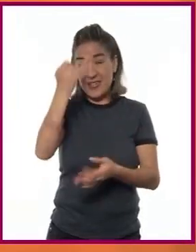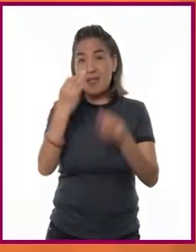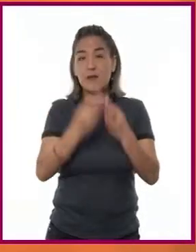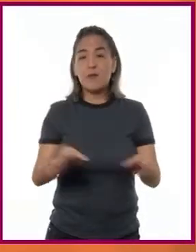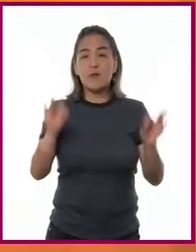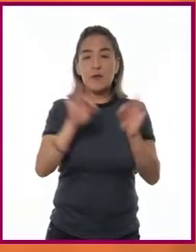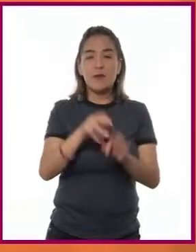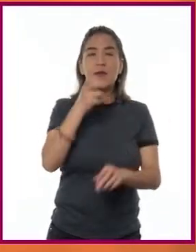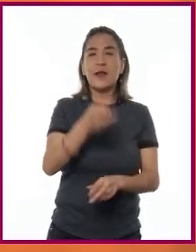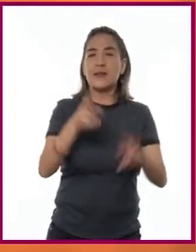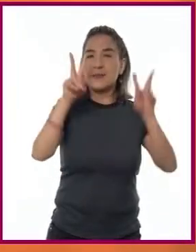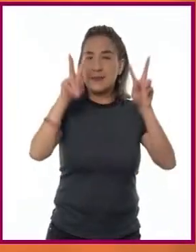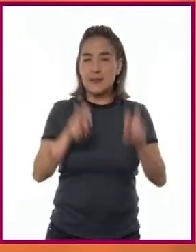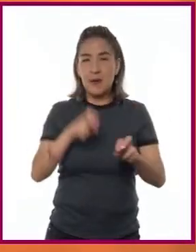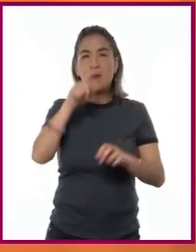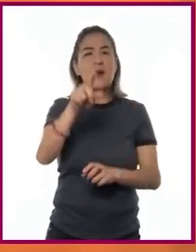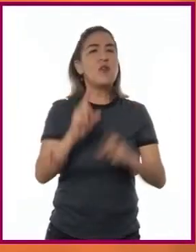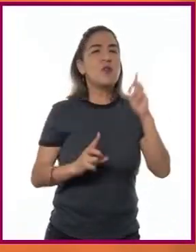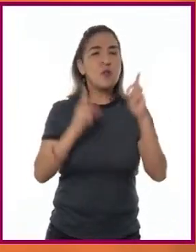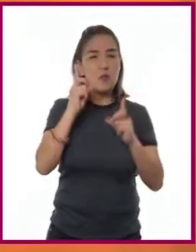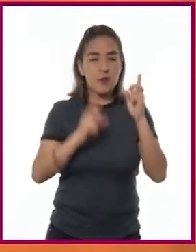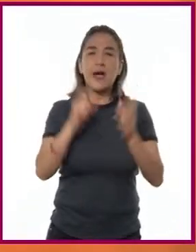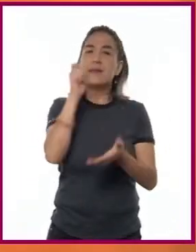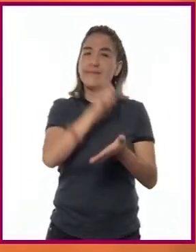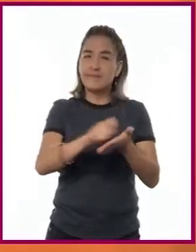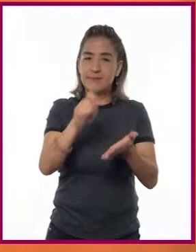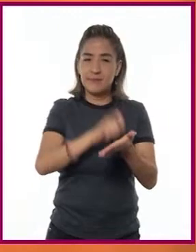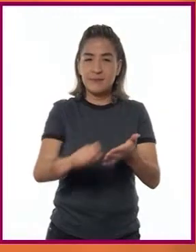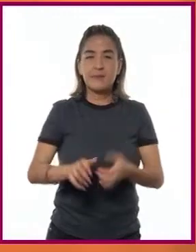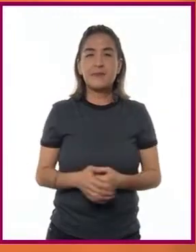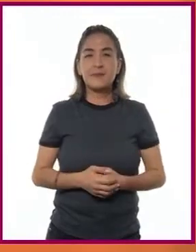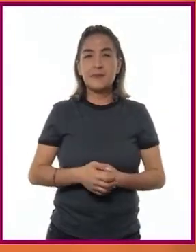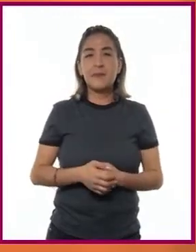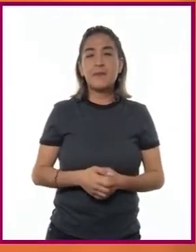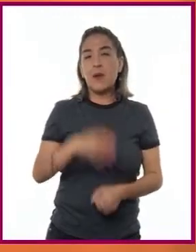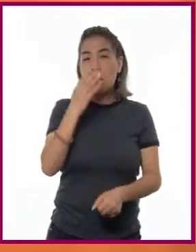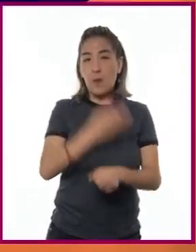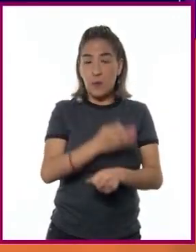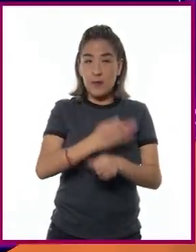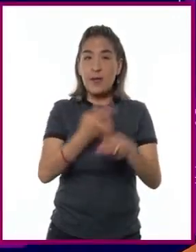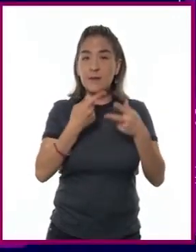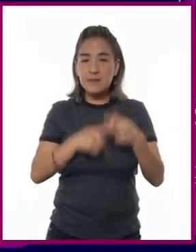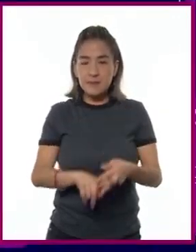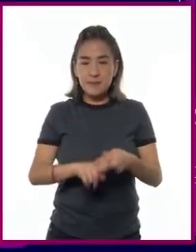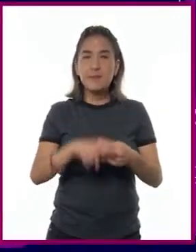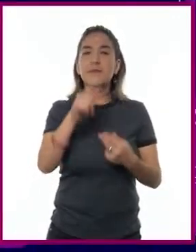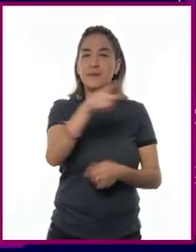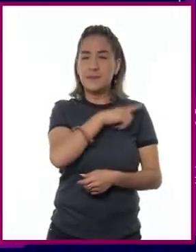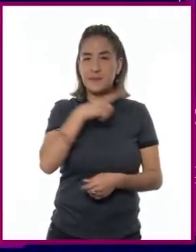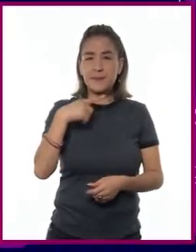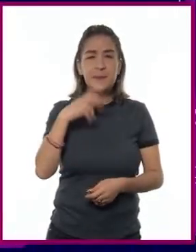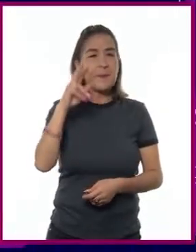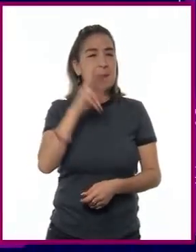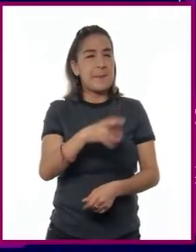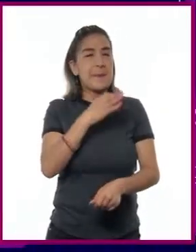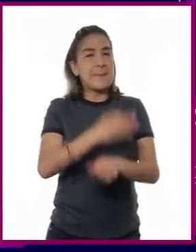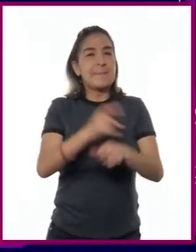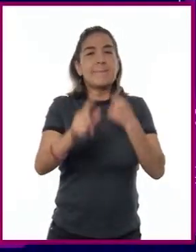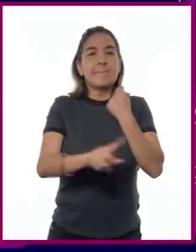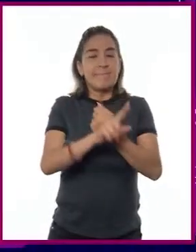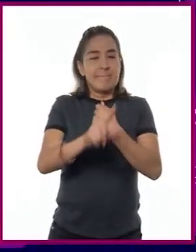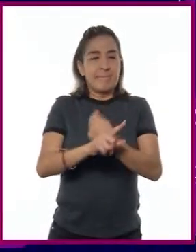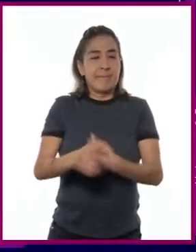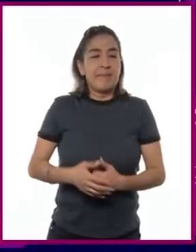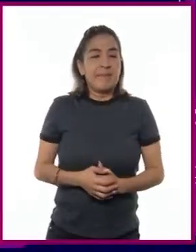tema y las dudas que surjan. Para comenzar, consideren el siguiente problema. Se